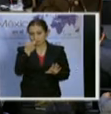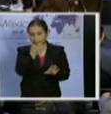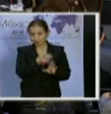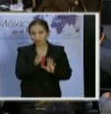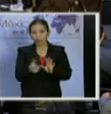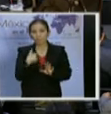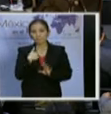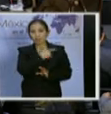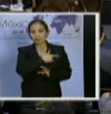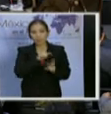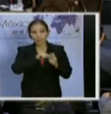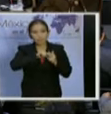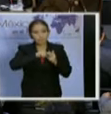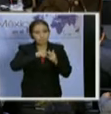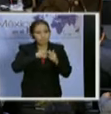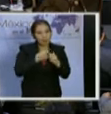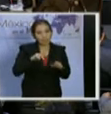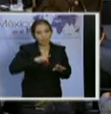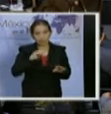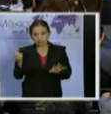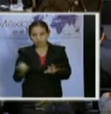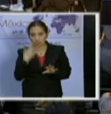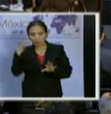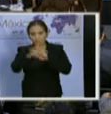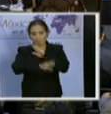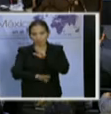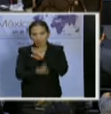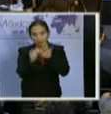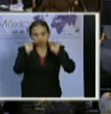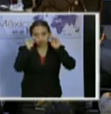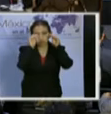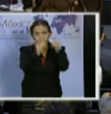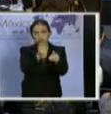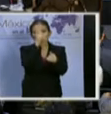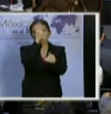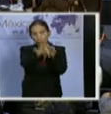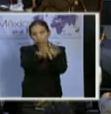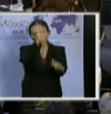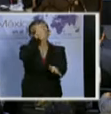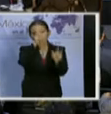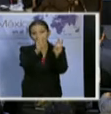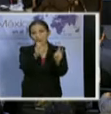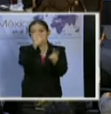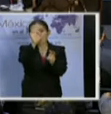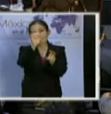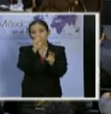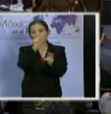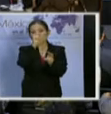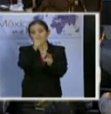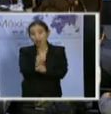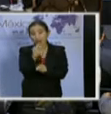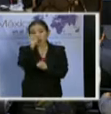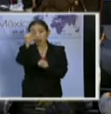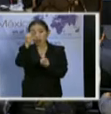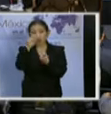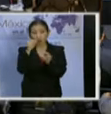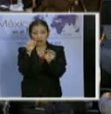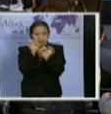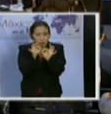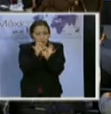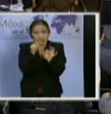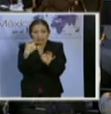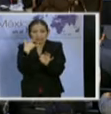me gustaría comenzar mi intervención fundamentalmente centrándome en uno de los temas que para Oxfam es el punto nuclear